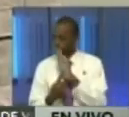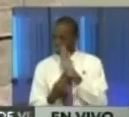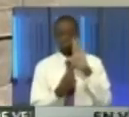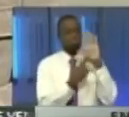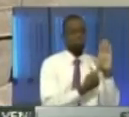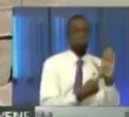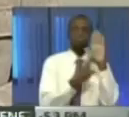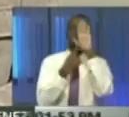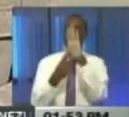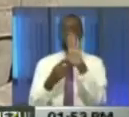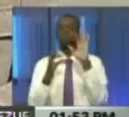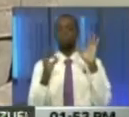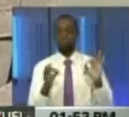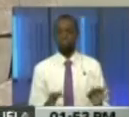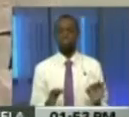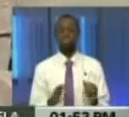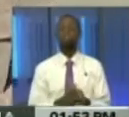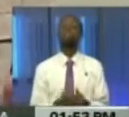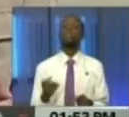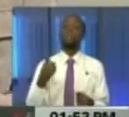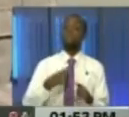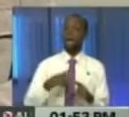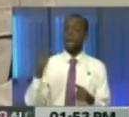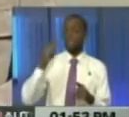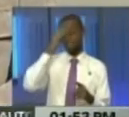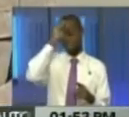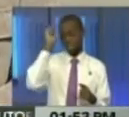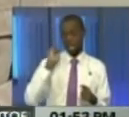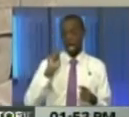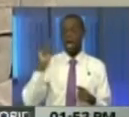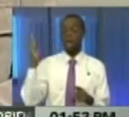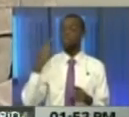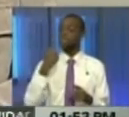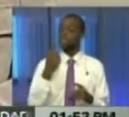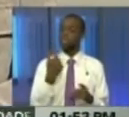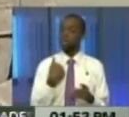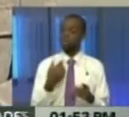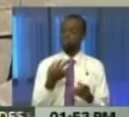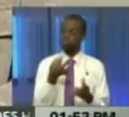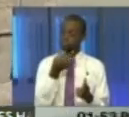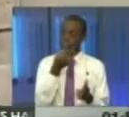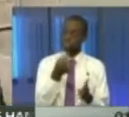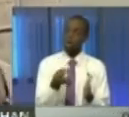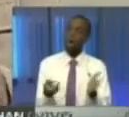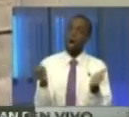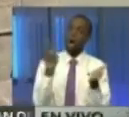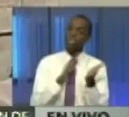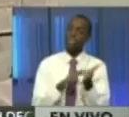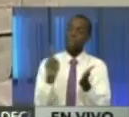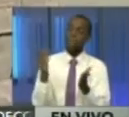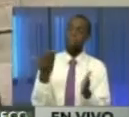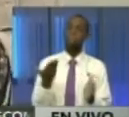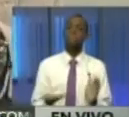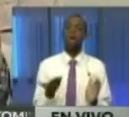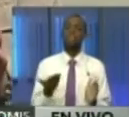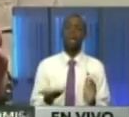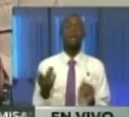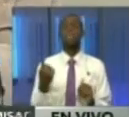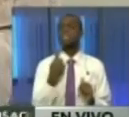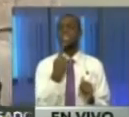También decía la rectora Tulisay Lucena, vale la pena destacarlo, que actualmente se deben tomar en